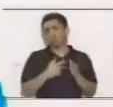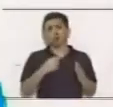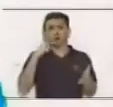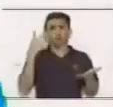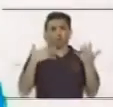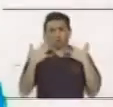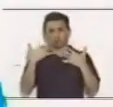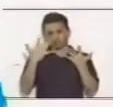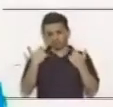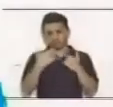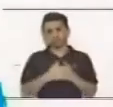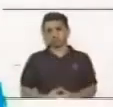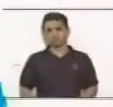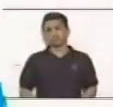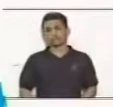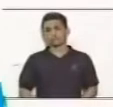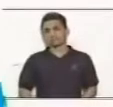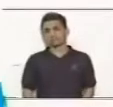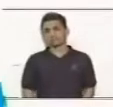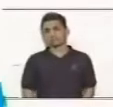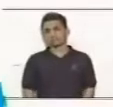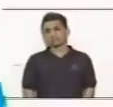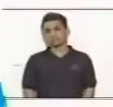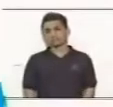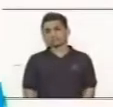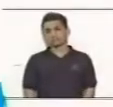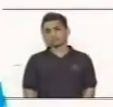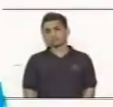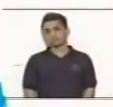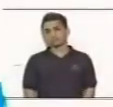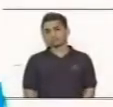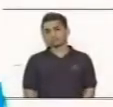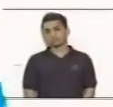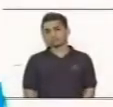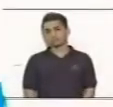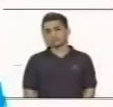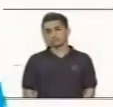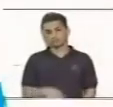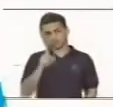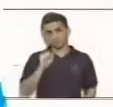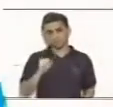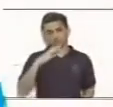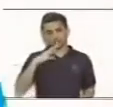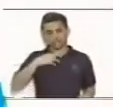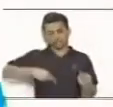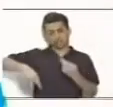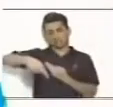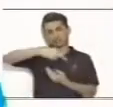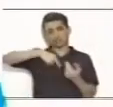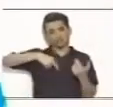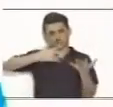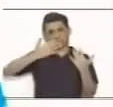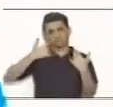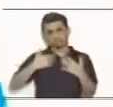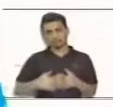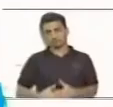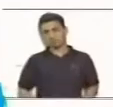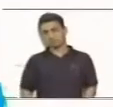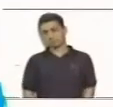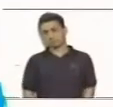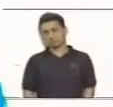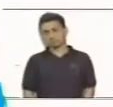colores, consíganlas. Pueden ser de reciclaje. Consigan las hojas, por favor.